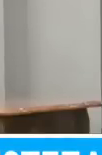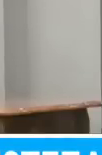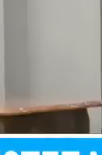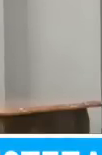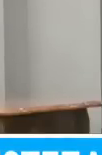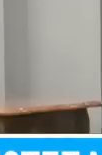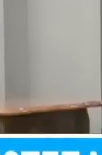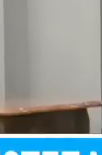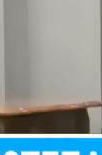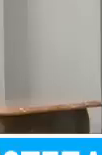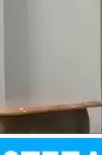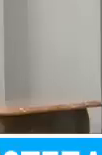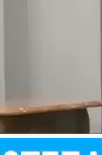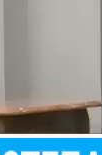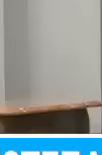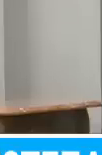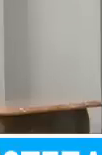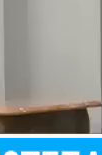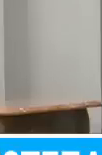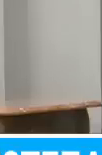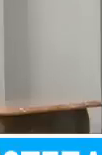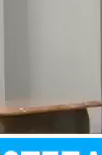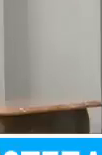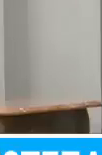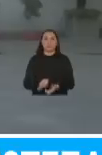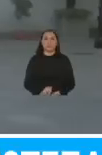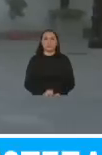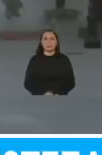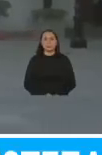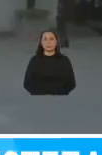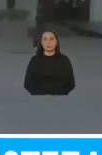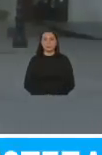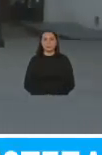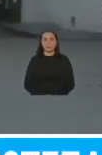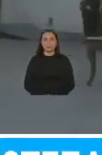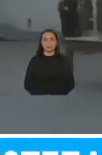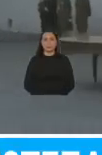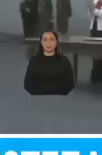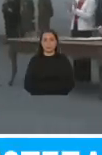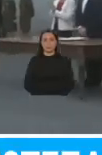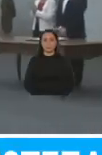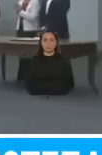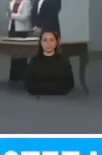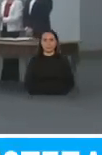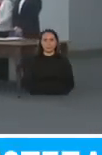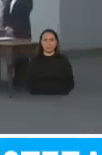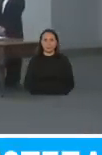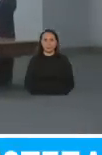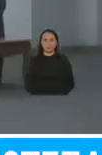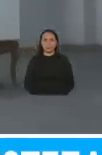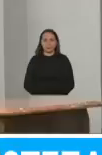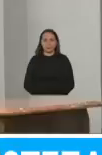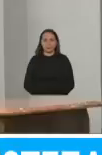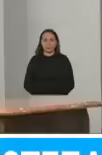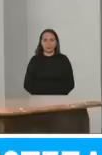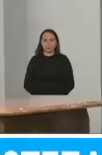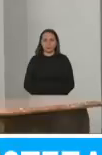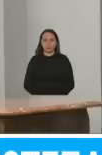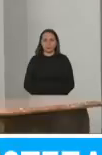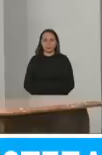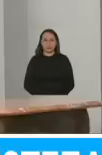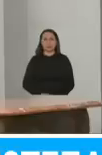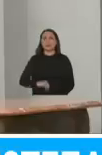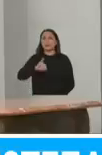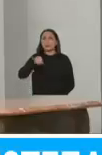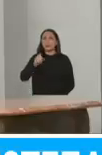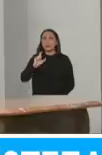senador. Sí, por supuesto. Oye, pero Axel Calliza, este programa, ¿volverá? Volverá. Como volverá, y volverá. Así que también. Volverá. Gracias, Axel. Chao,